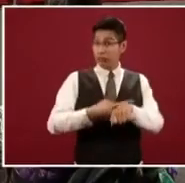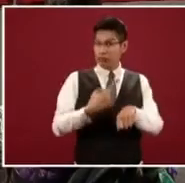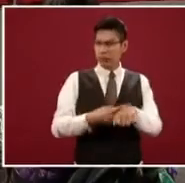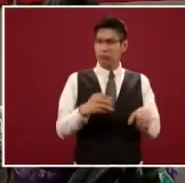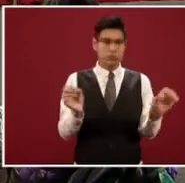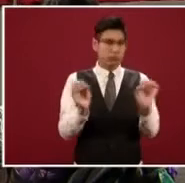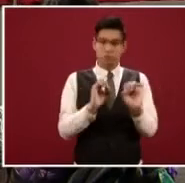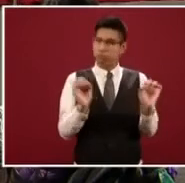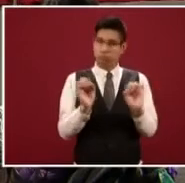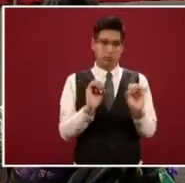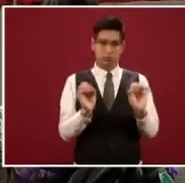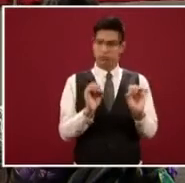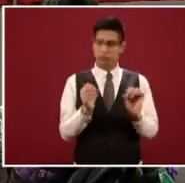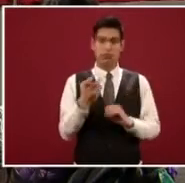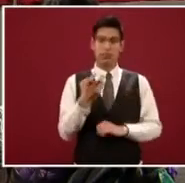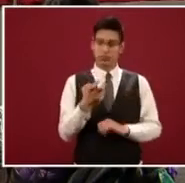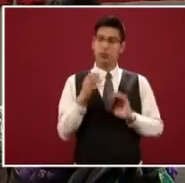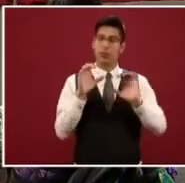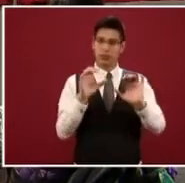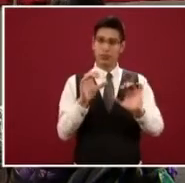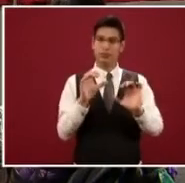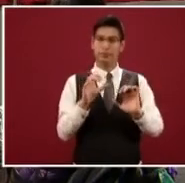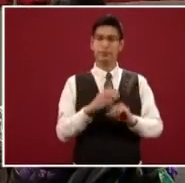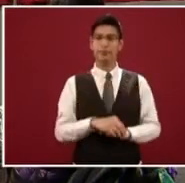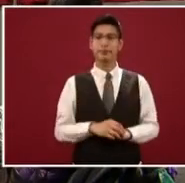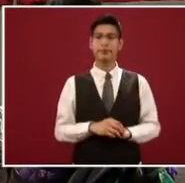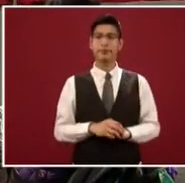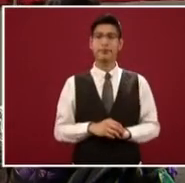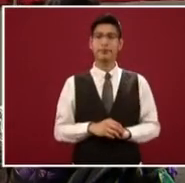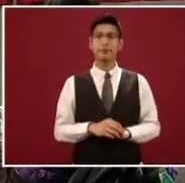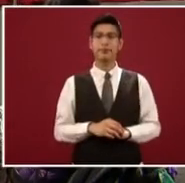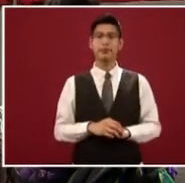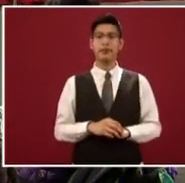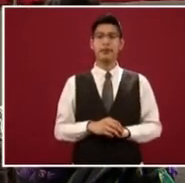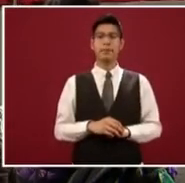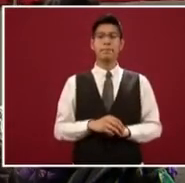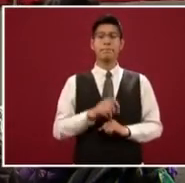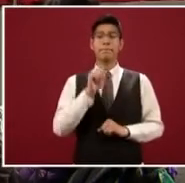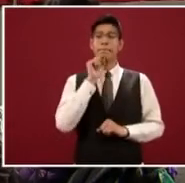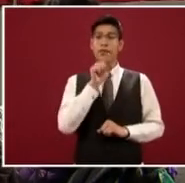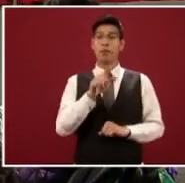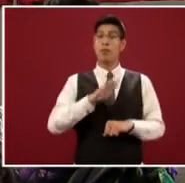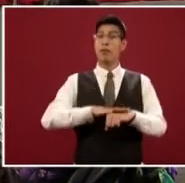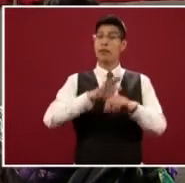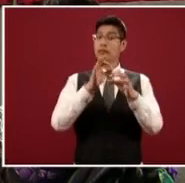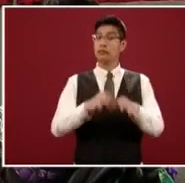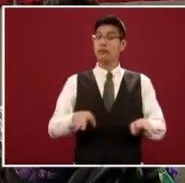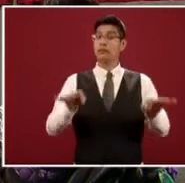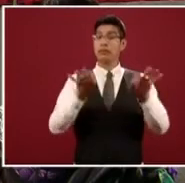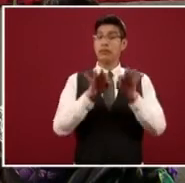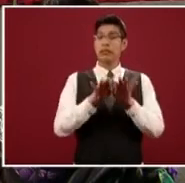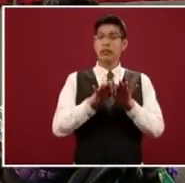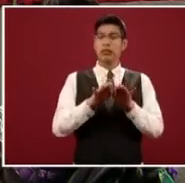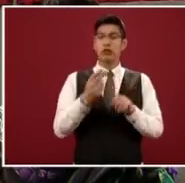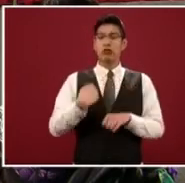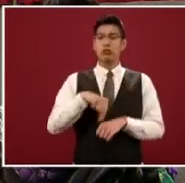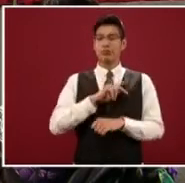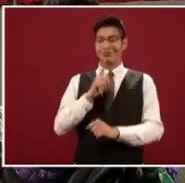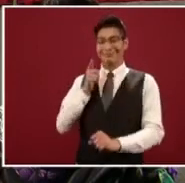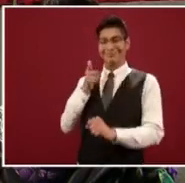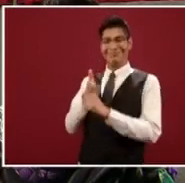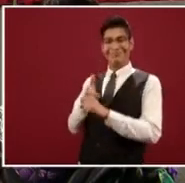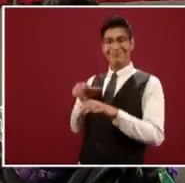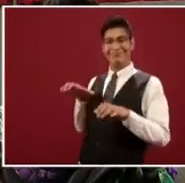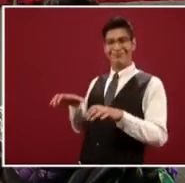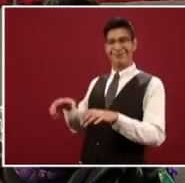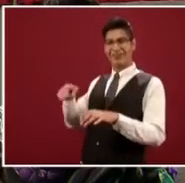Y quisiéramos sí también recalcar que hay grupos de personas que identificamos en el hoy como